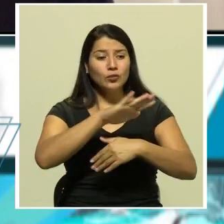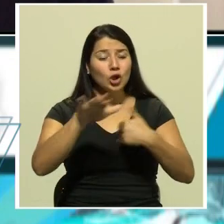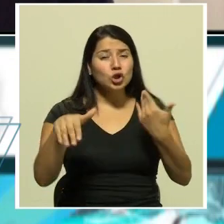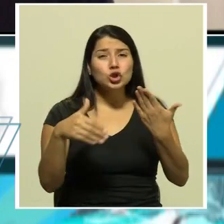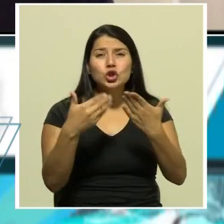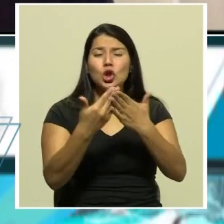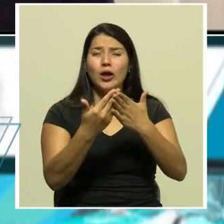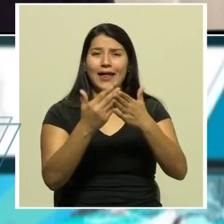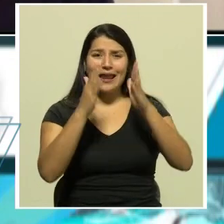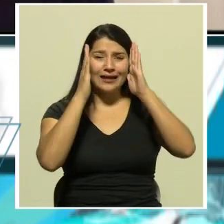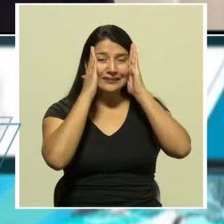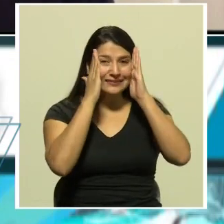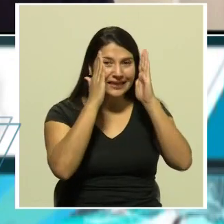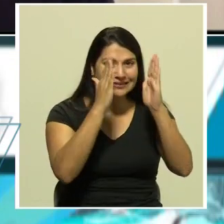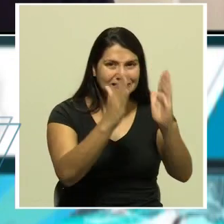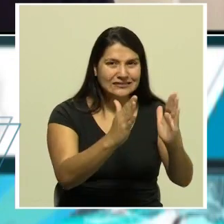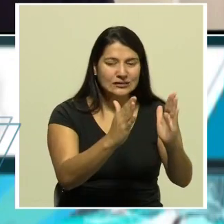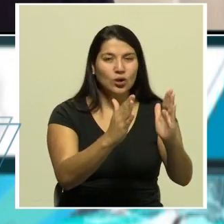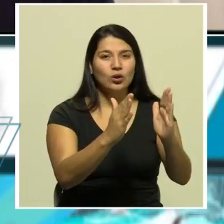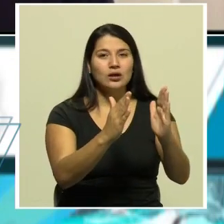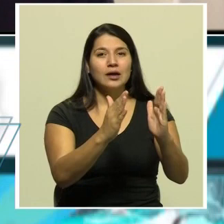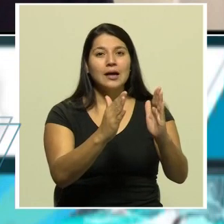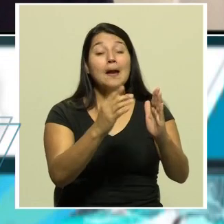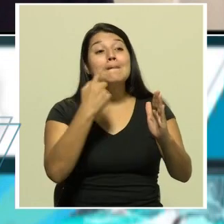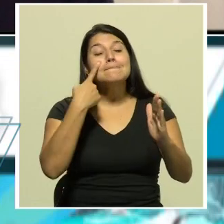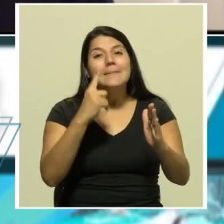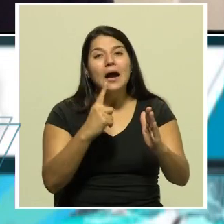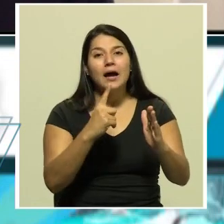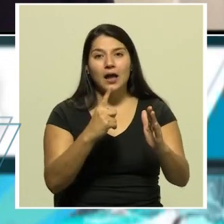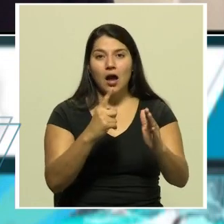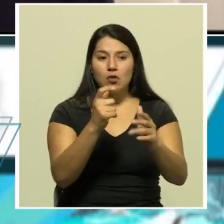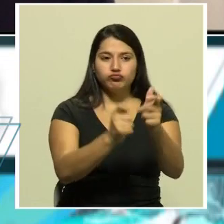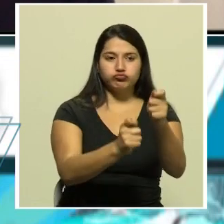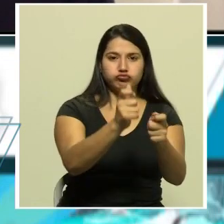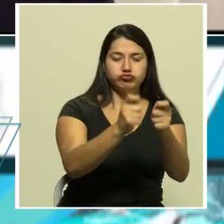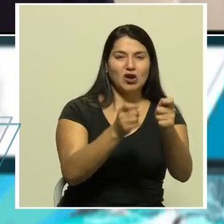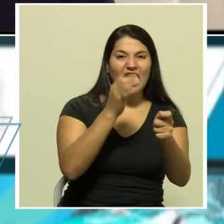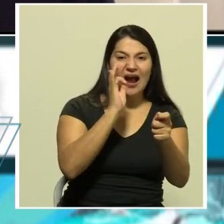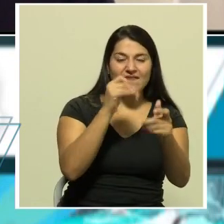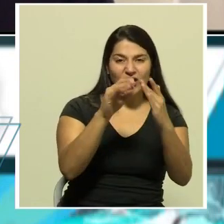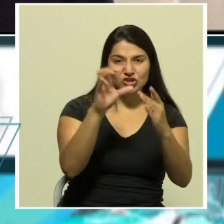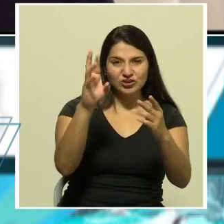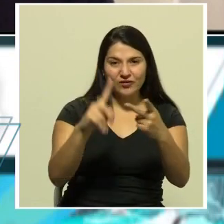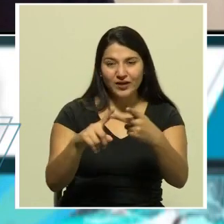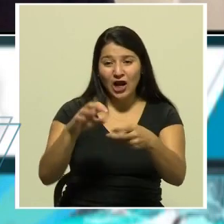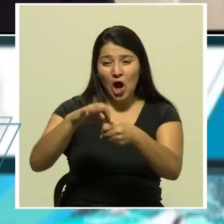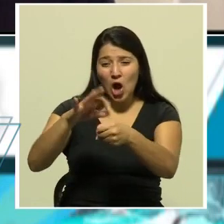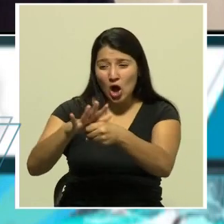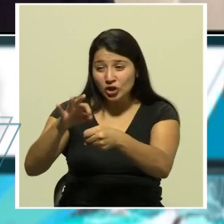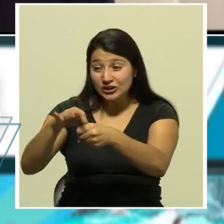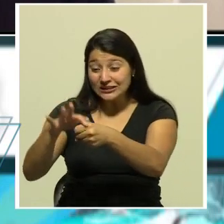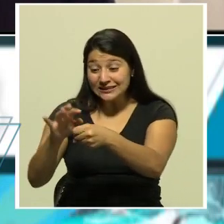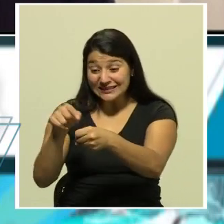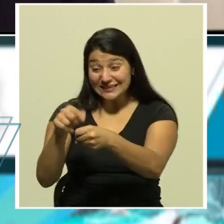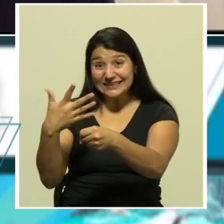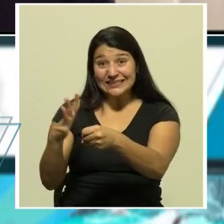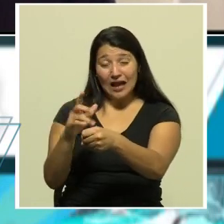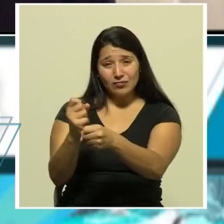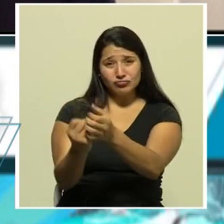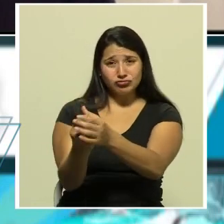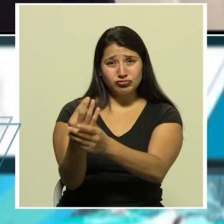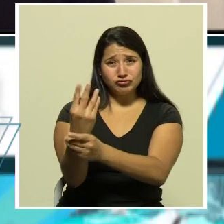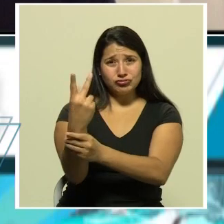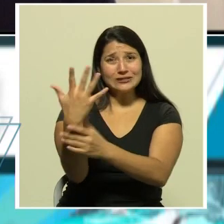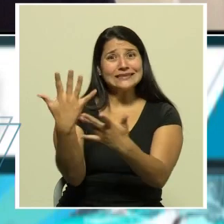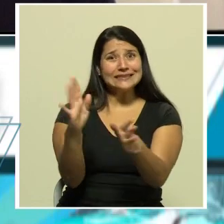atención alrededor de levantar las cosechas del país. El costarricense no